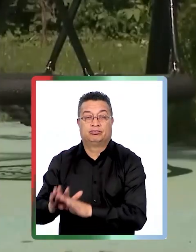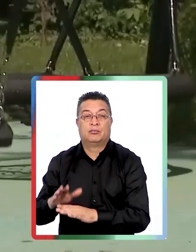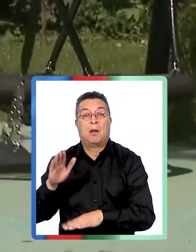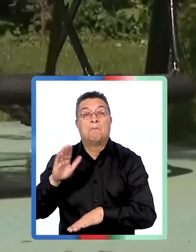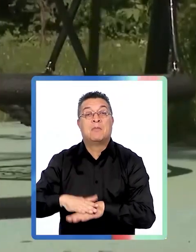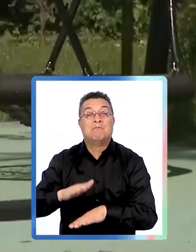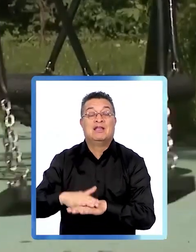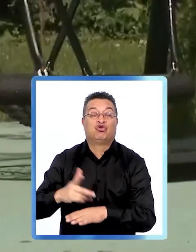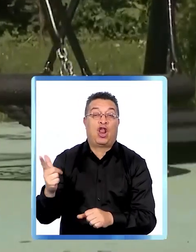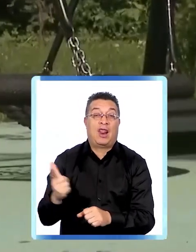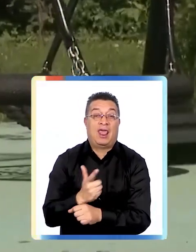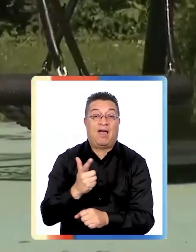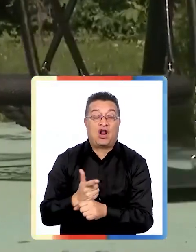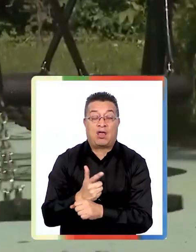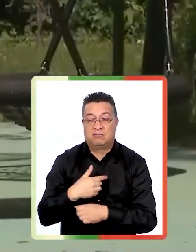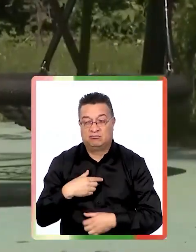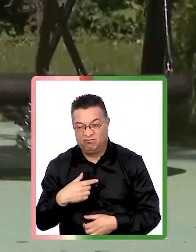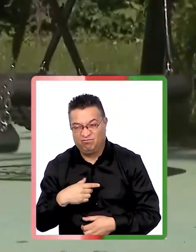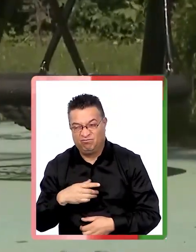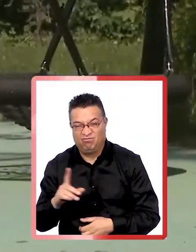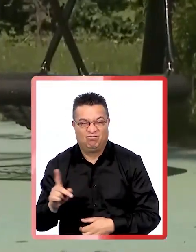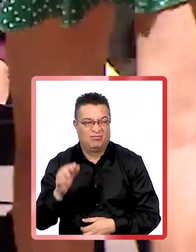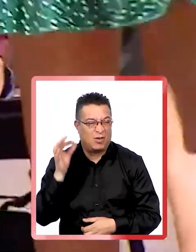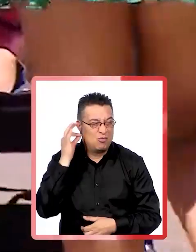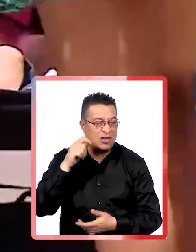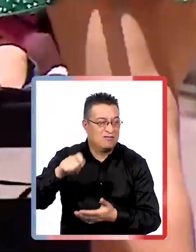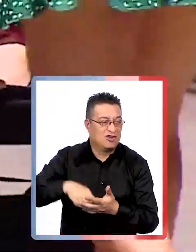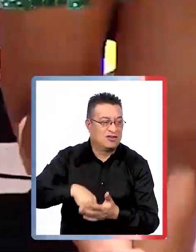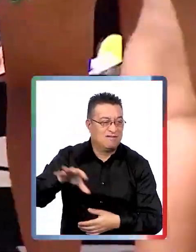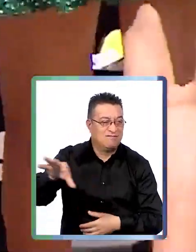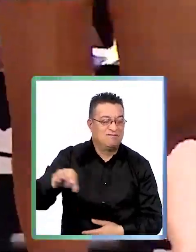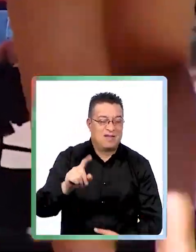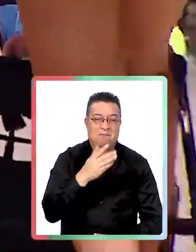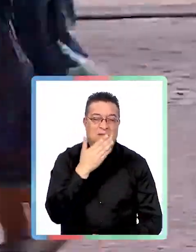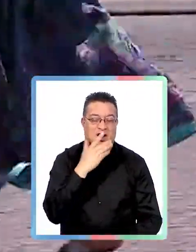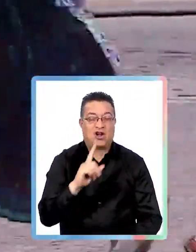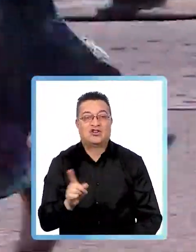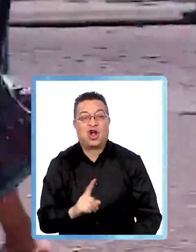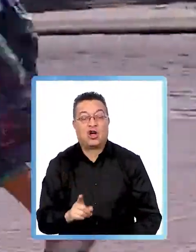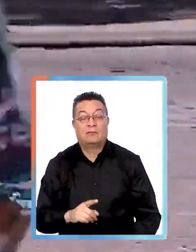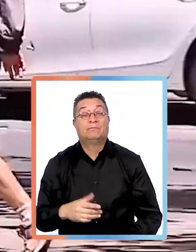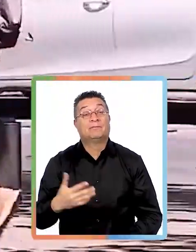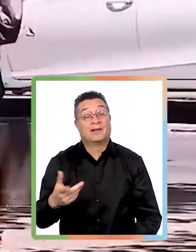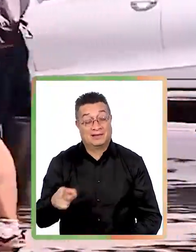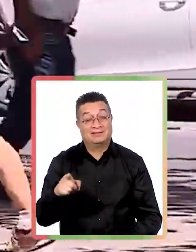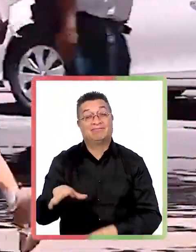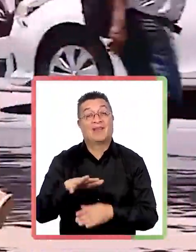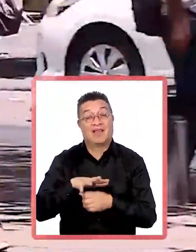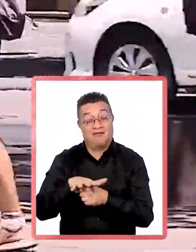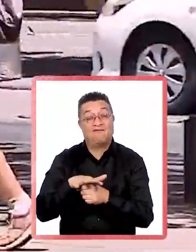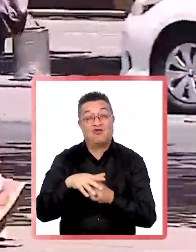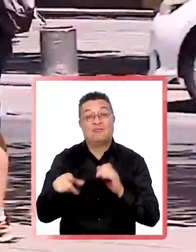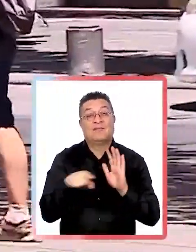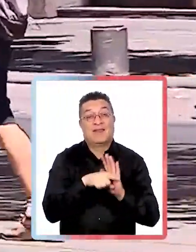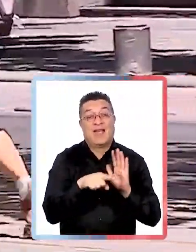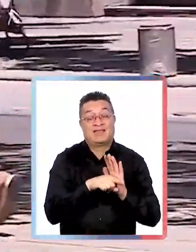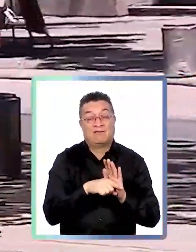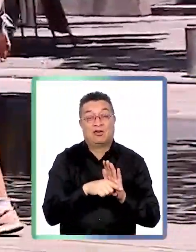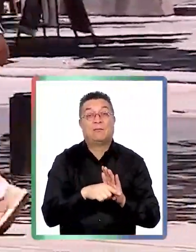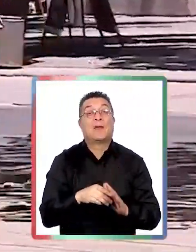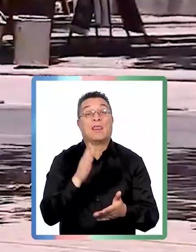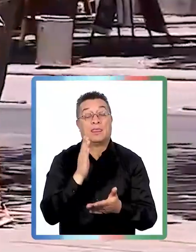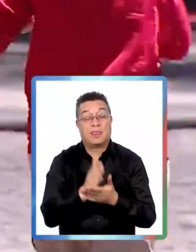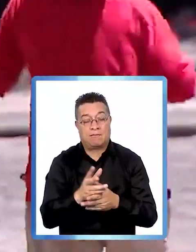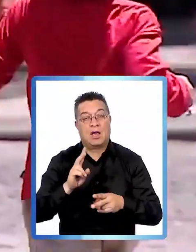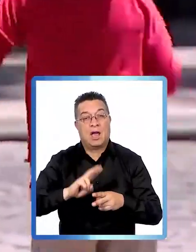de permiso laboral, va a preferir no contratarla, digamos. ¿Te fijas? Yo creo que eso va a influir negativamente. Entonces, yo creo que